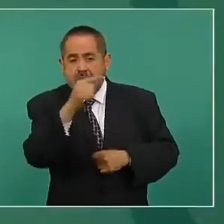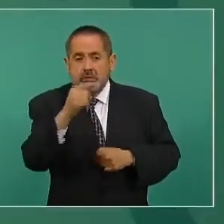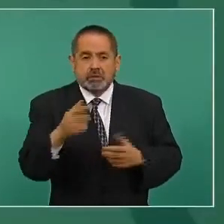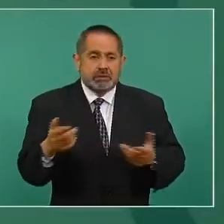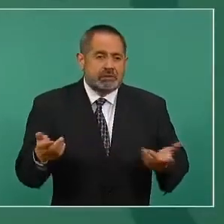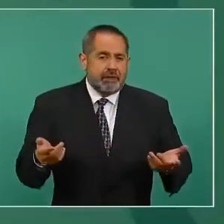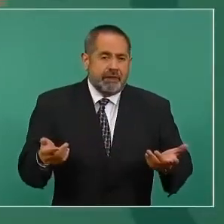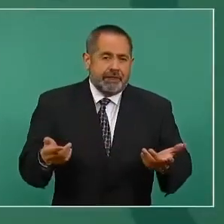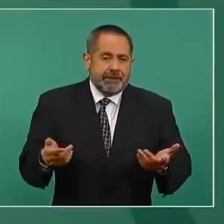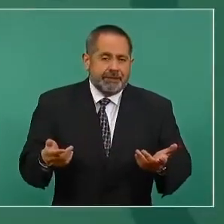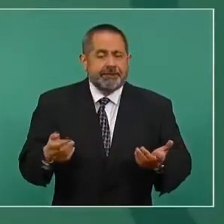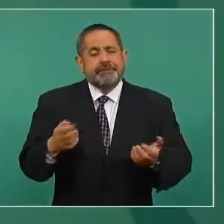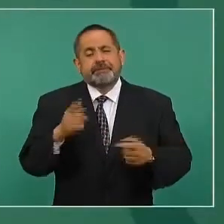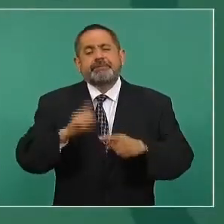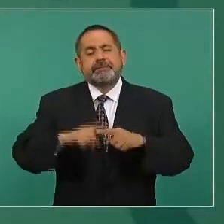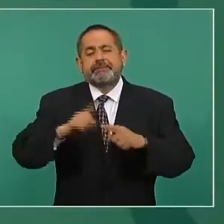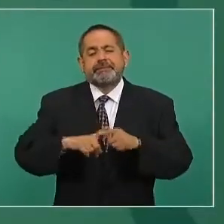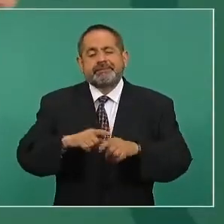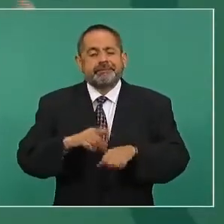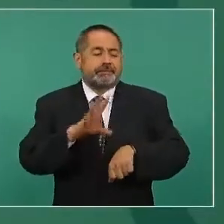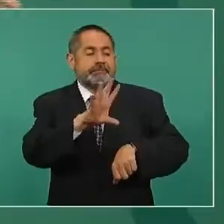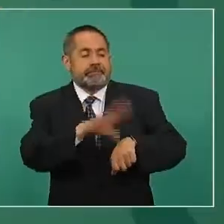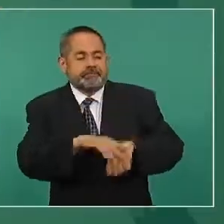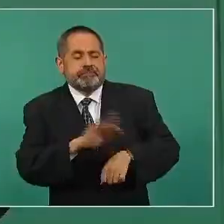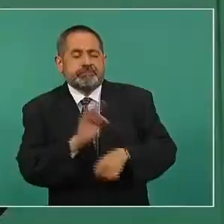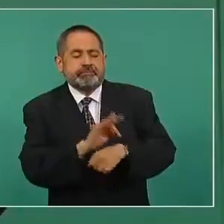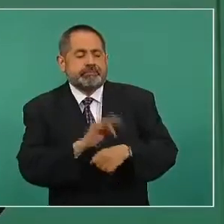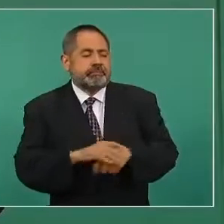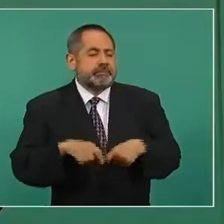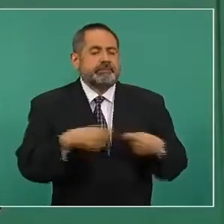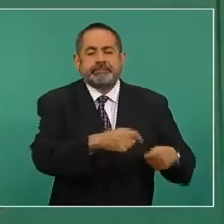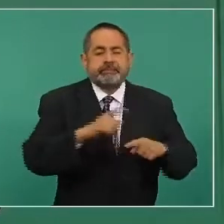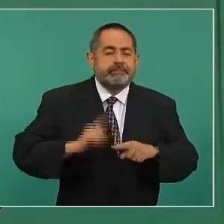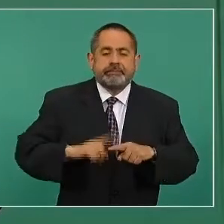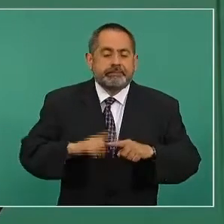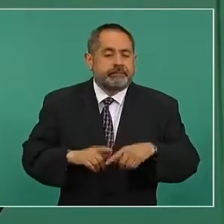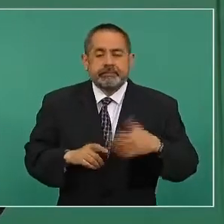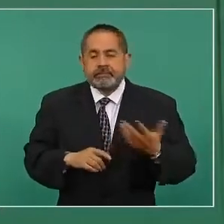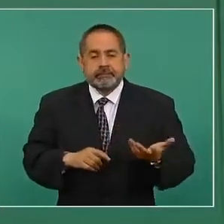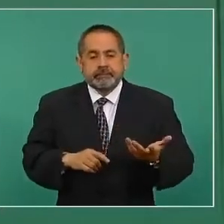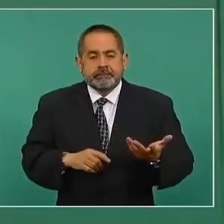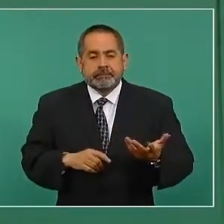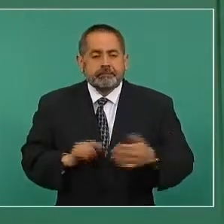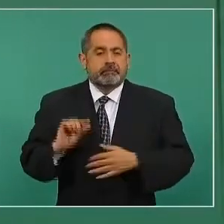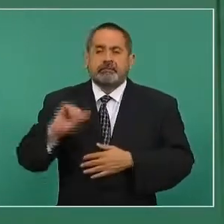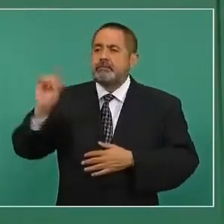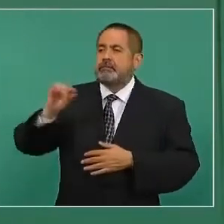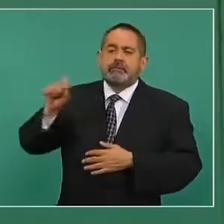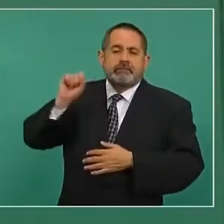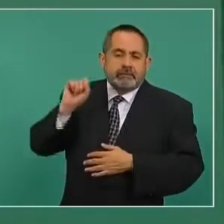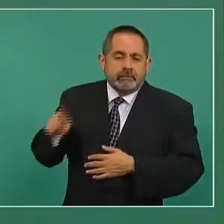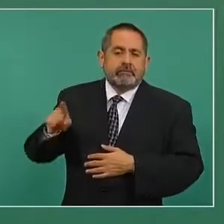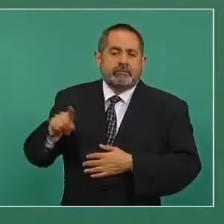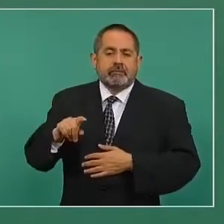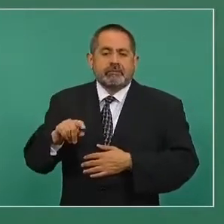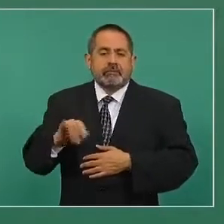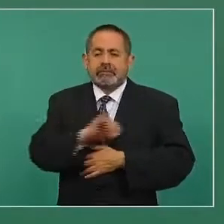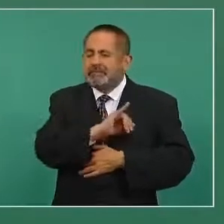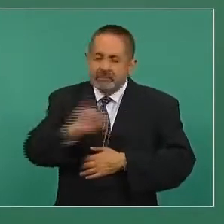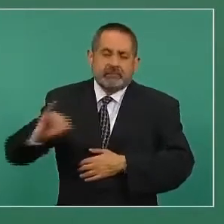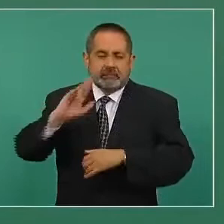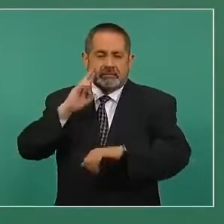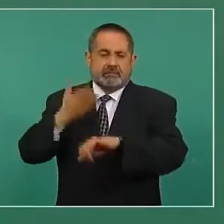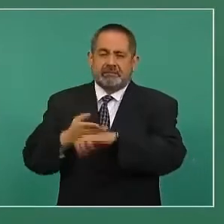Claro, con la anuencia, con la protección de autoridades